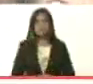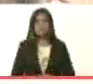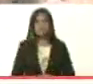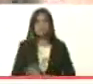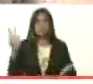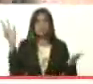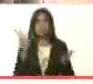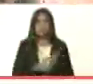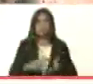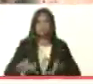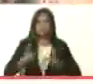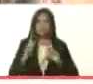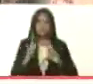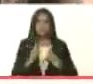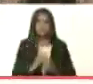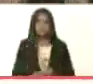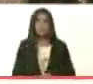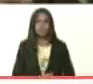¡Cúmplase!